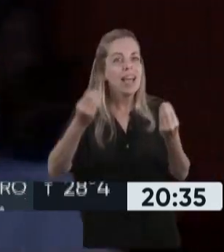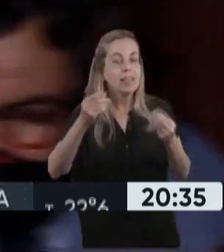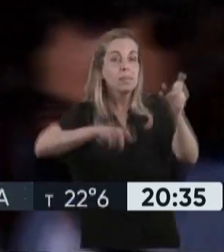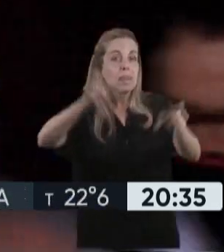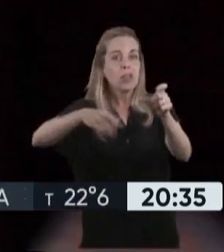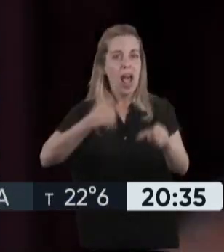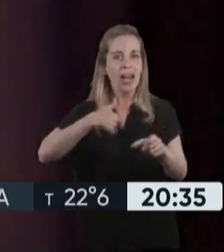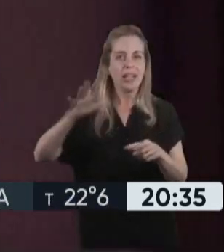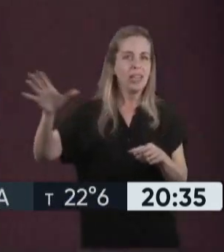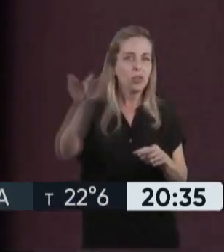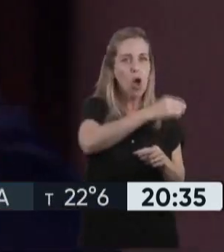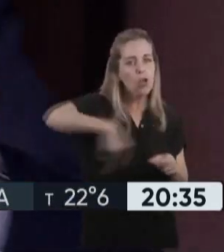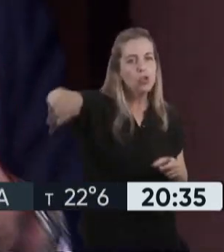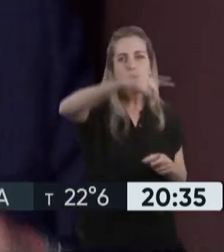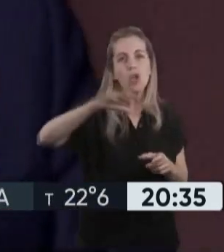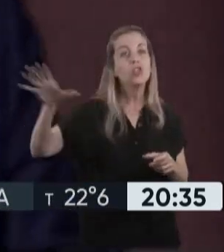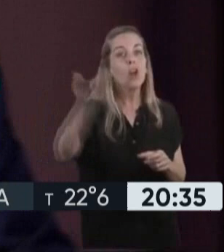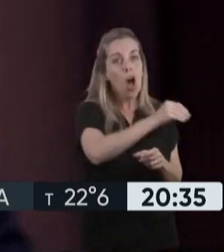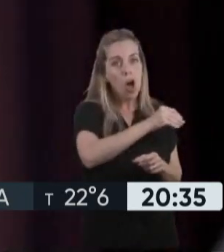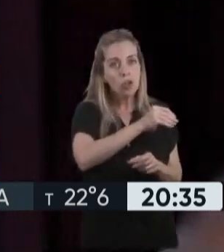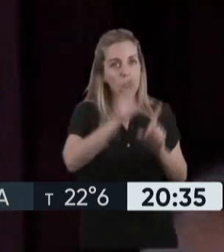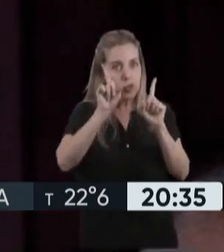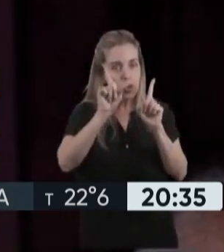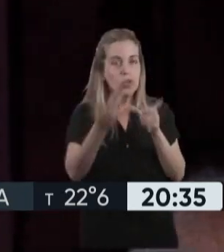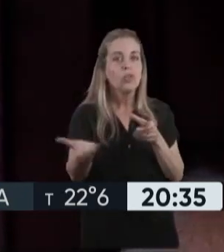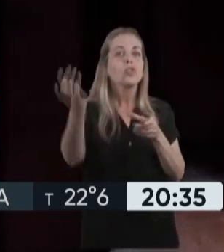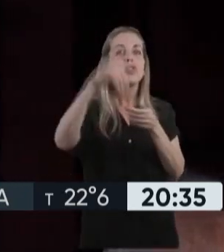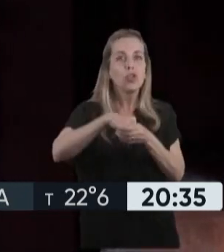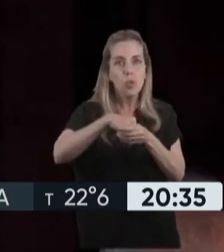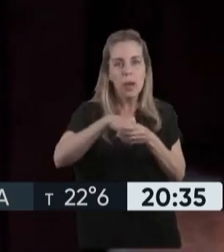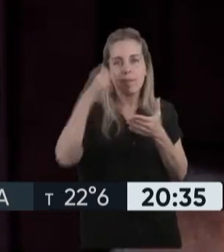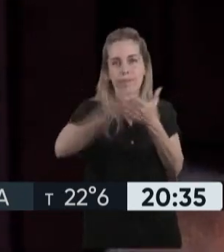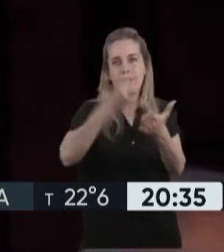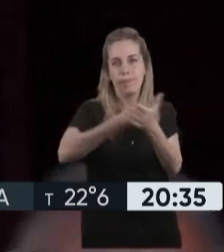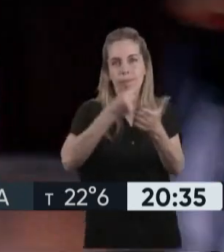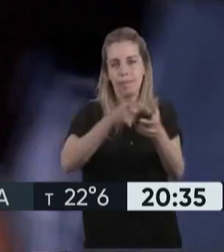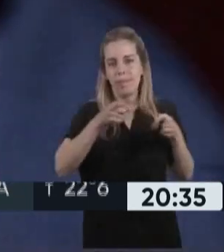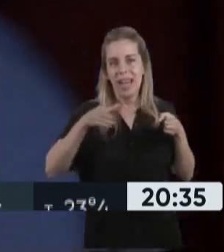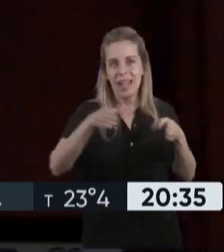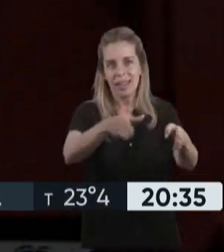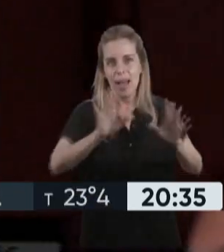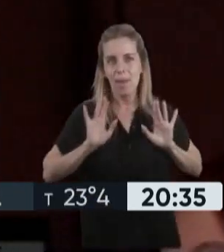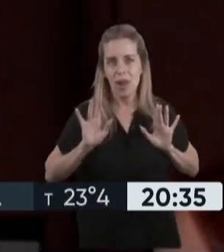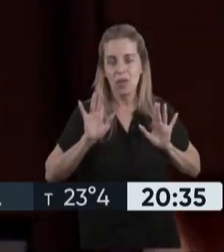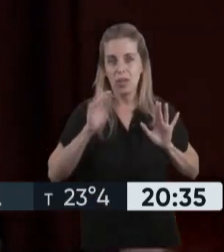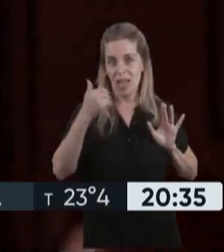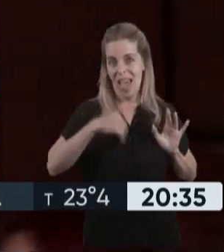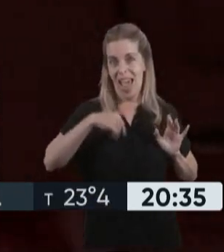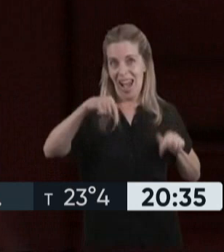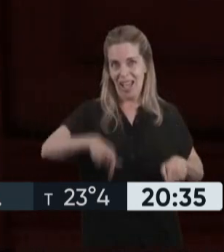los argentinos, todos, se sumen en esa marcha. Esta